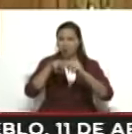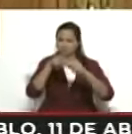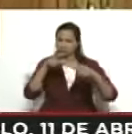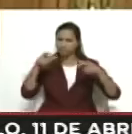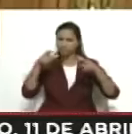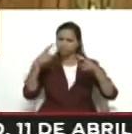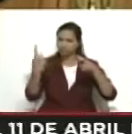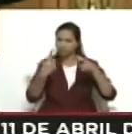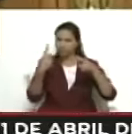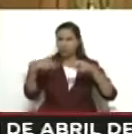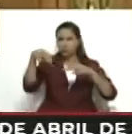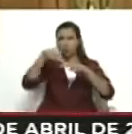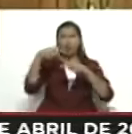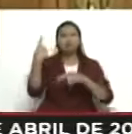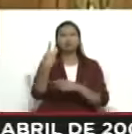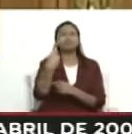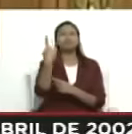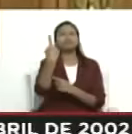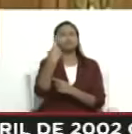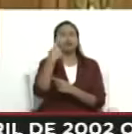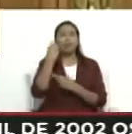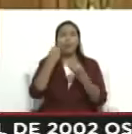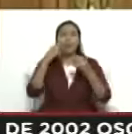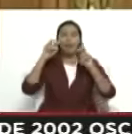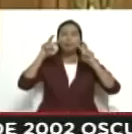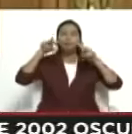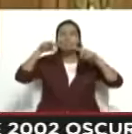Veíamos desde arriba, pues, para ver qué cantidad de gente tenían.